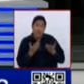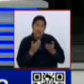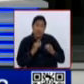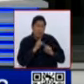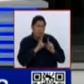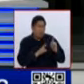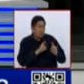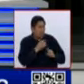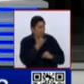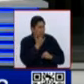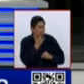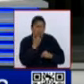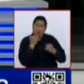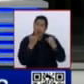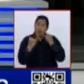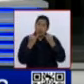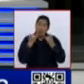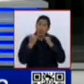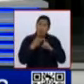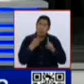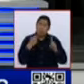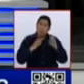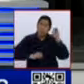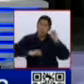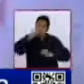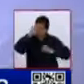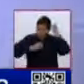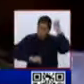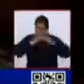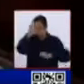respuestas. Vea usted el reporte especial de este Oruro.